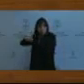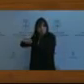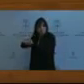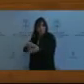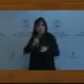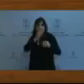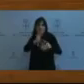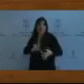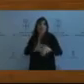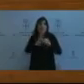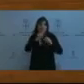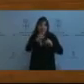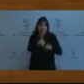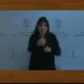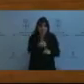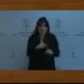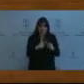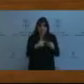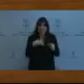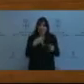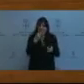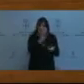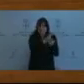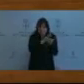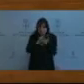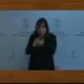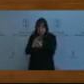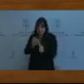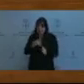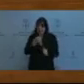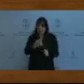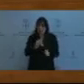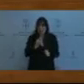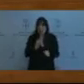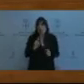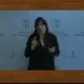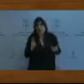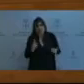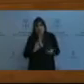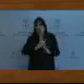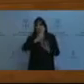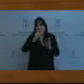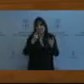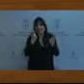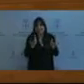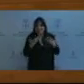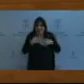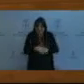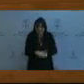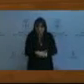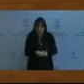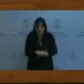y, desde una perspectiva holística, integradora, en lugar de andar mezclando conceptos que